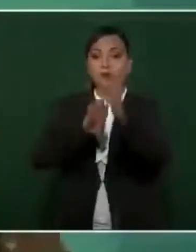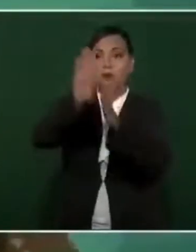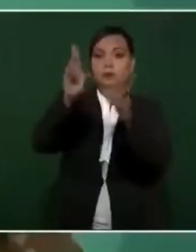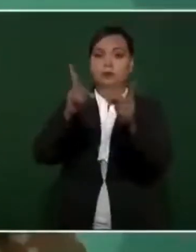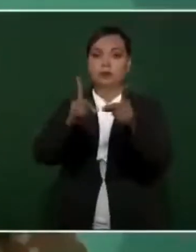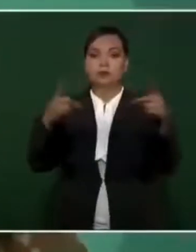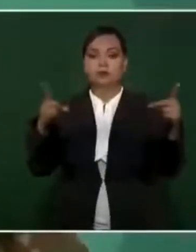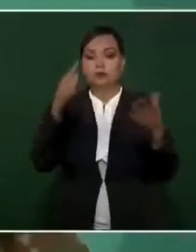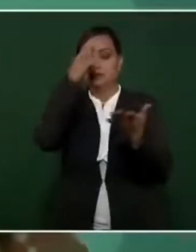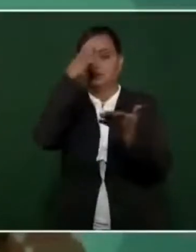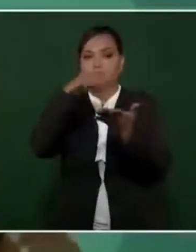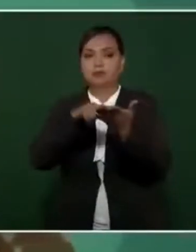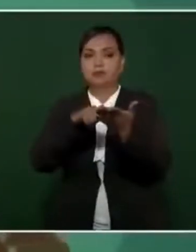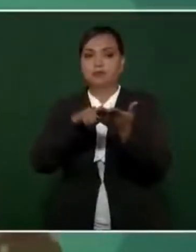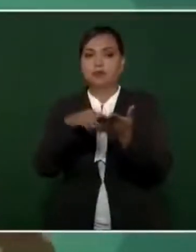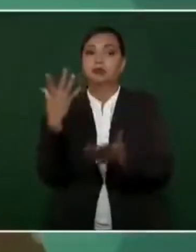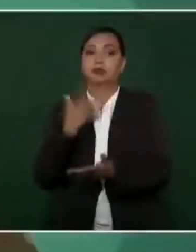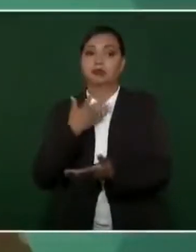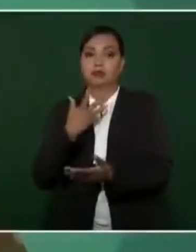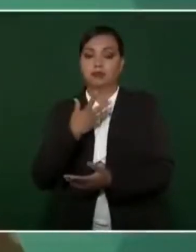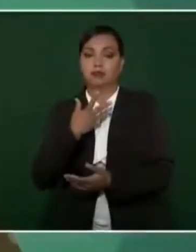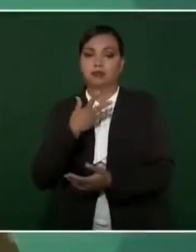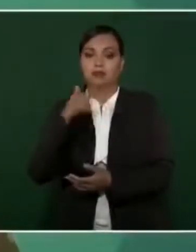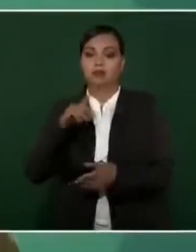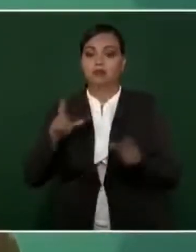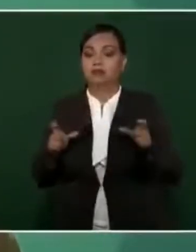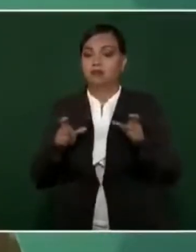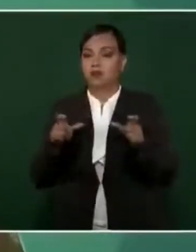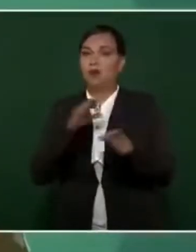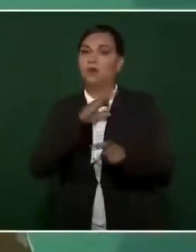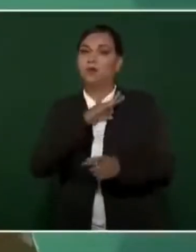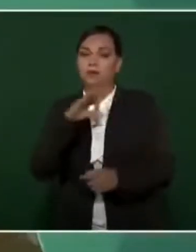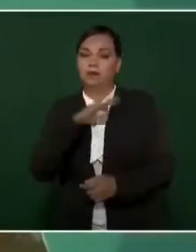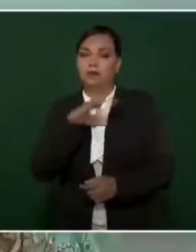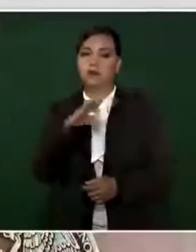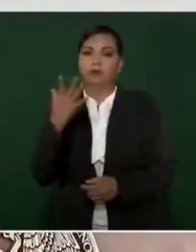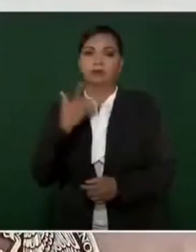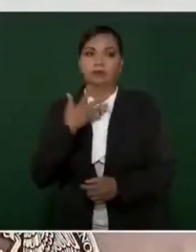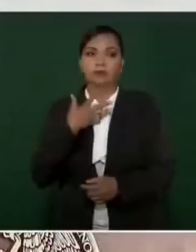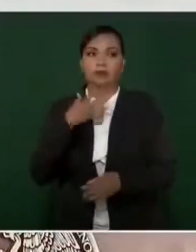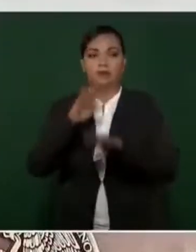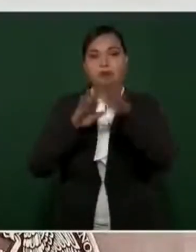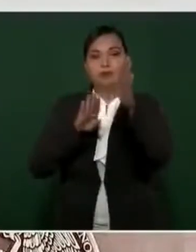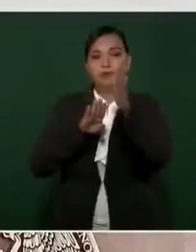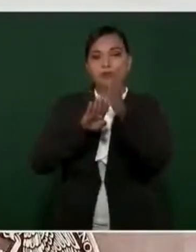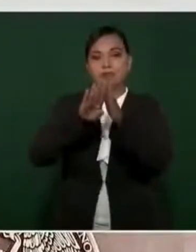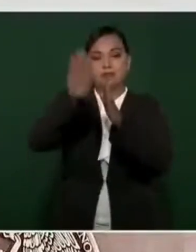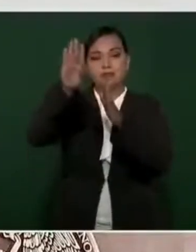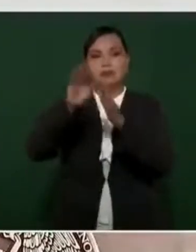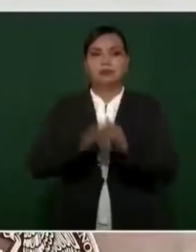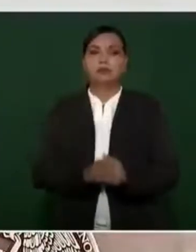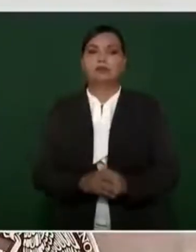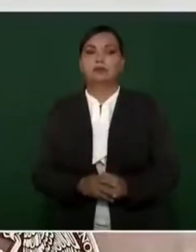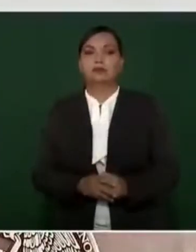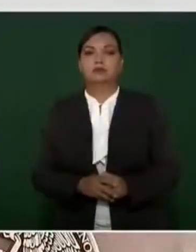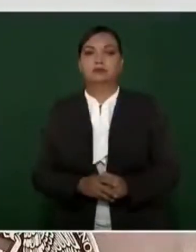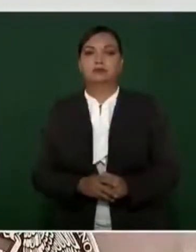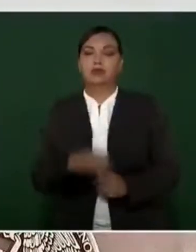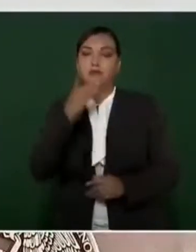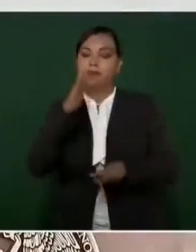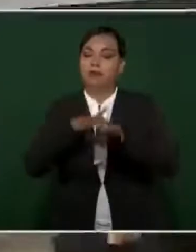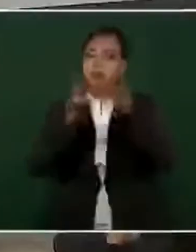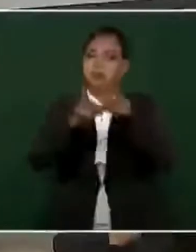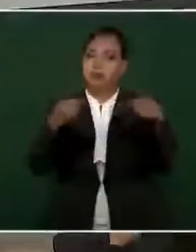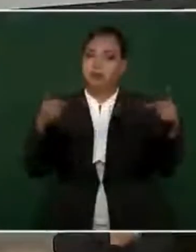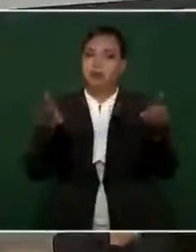desarrollo, considerando que si tenemos seguridad se puede lograr este crecimiento y el desarrollo.